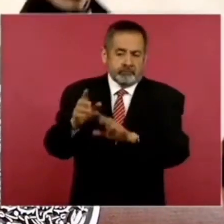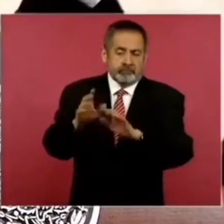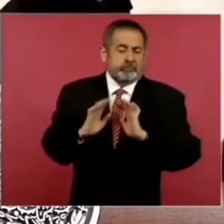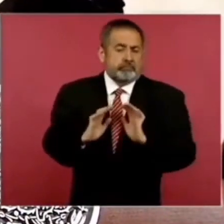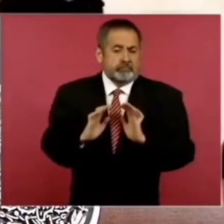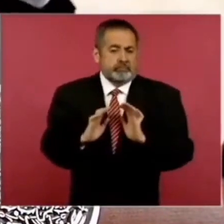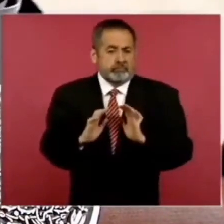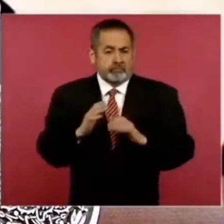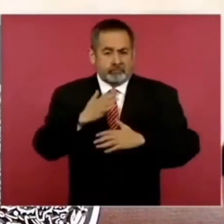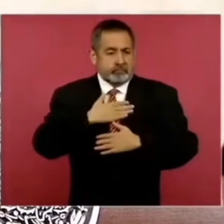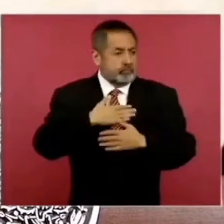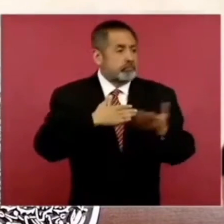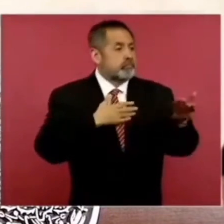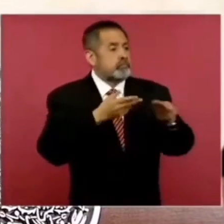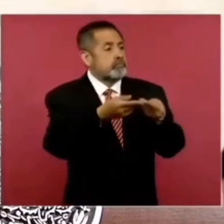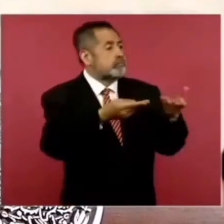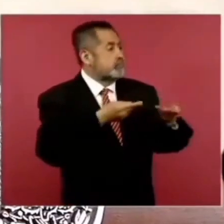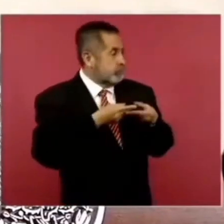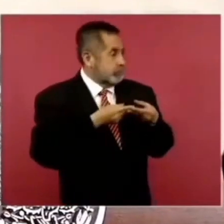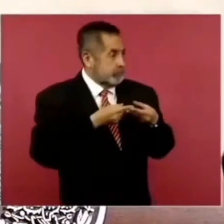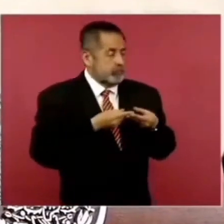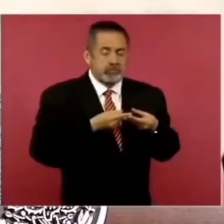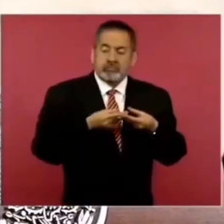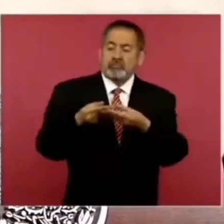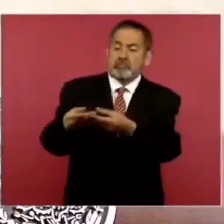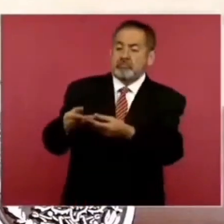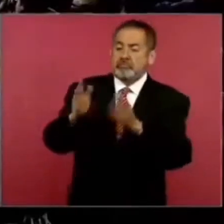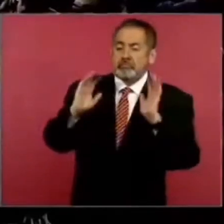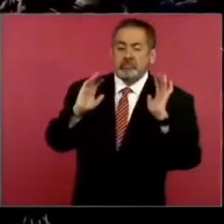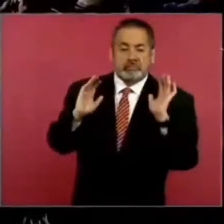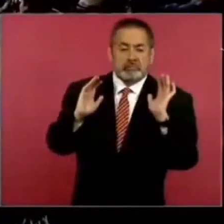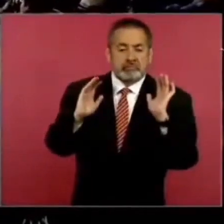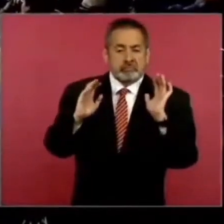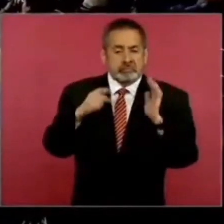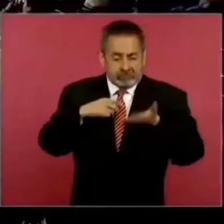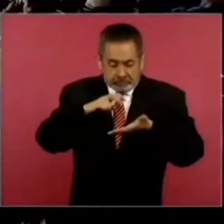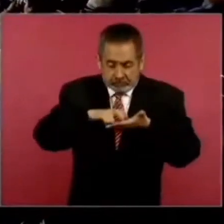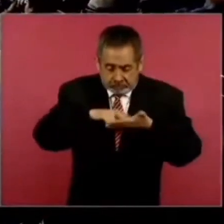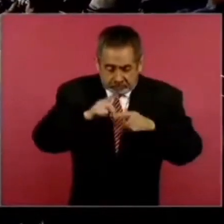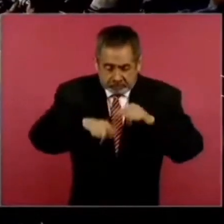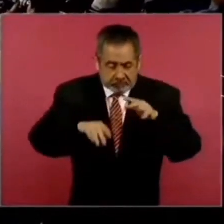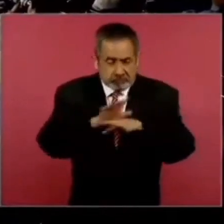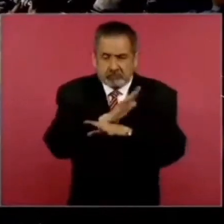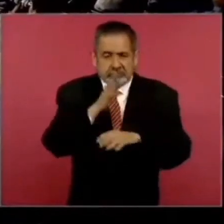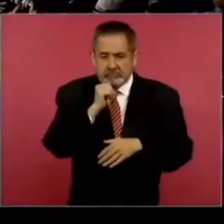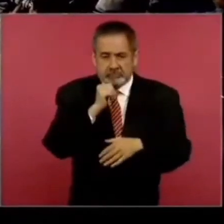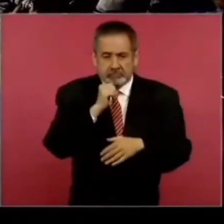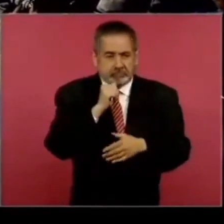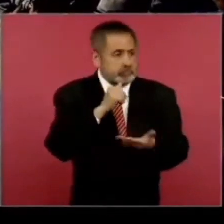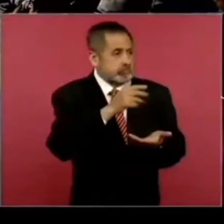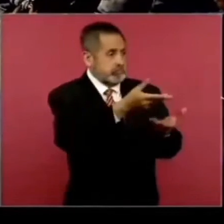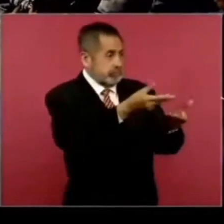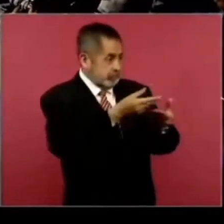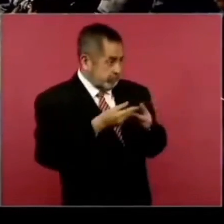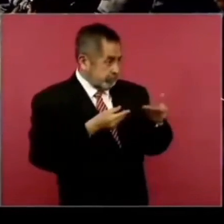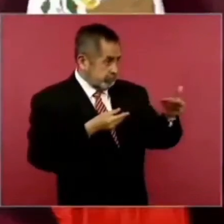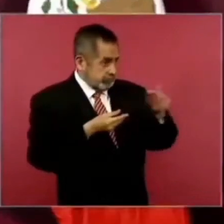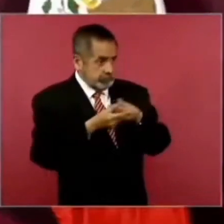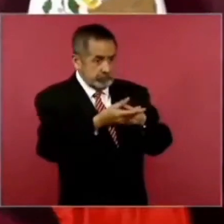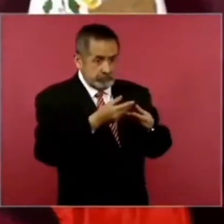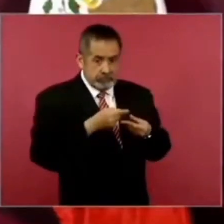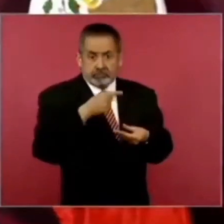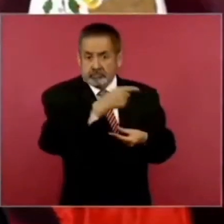Nosotros recibimos el presupuesto del Poder Judicial y lo enviamos como lo recibimos al